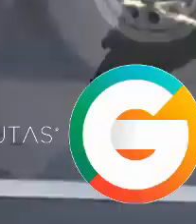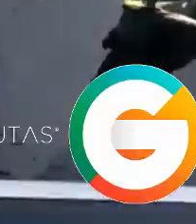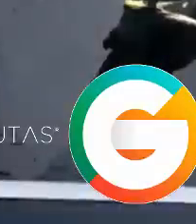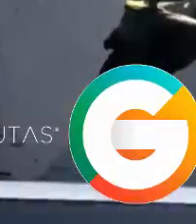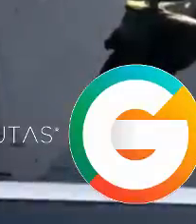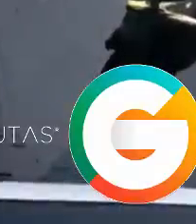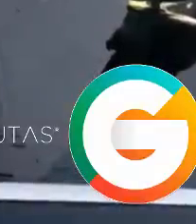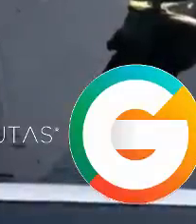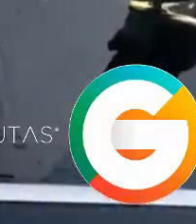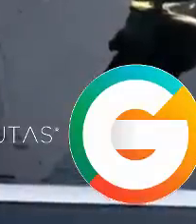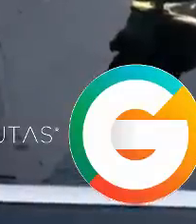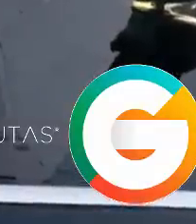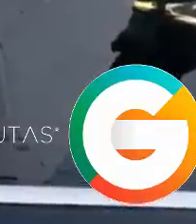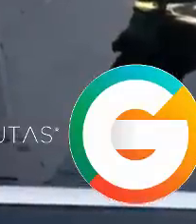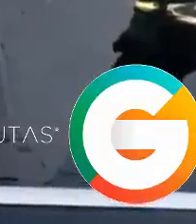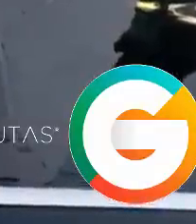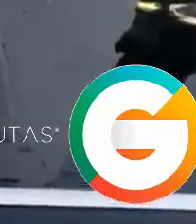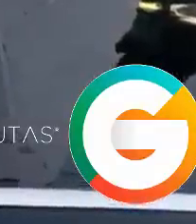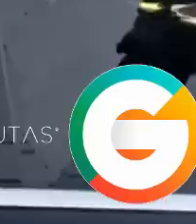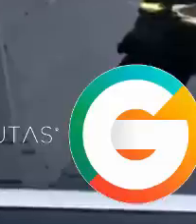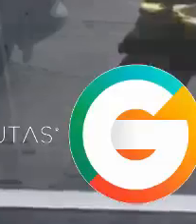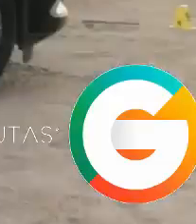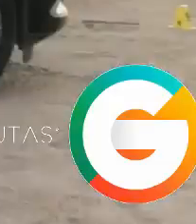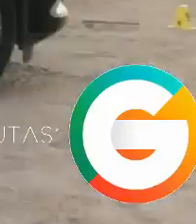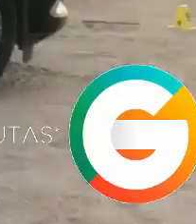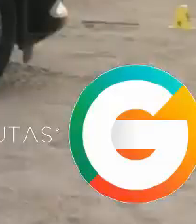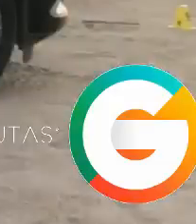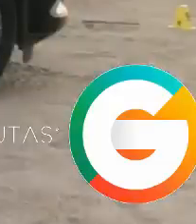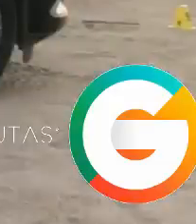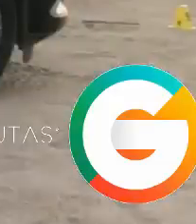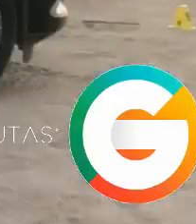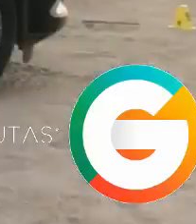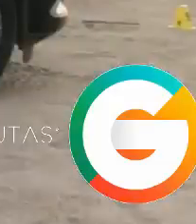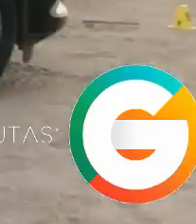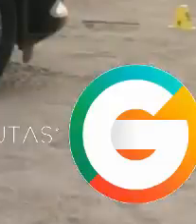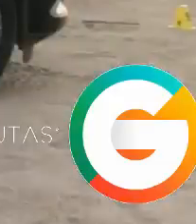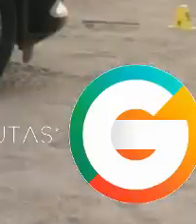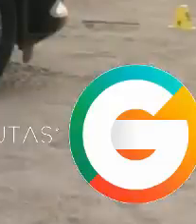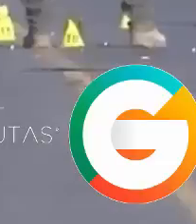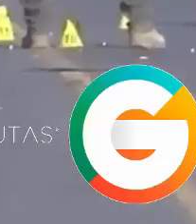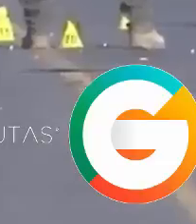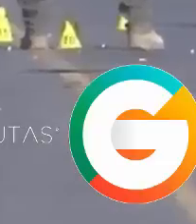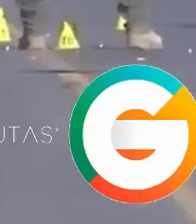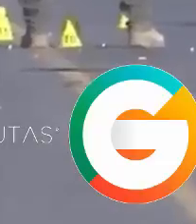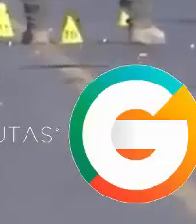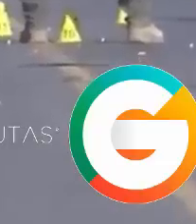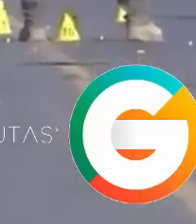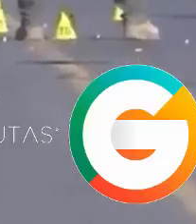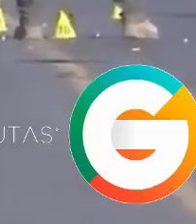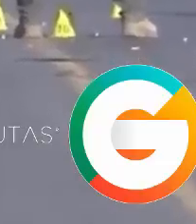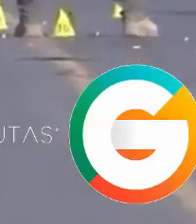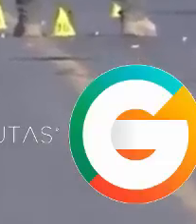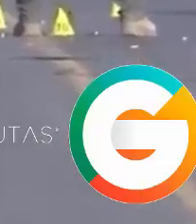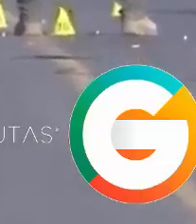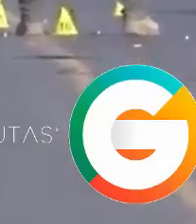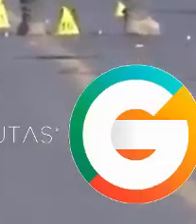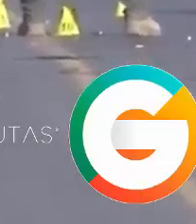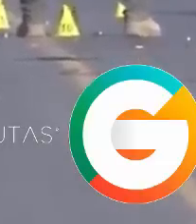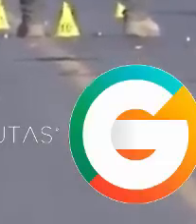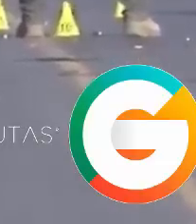tipo Racer, se usaron por lo menos 13 armas de fuego, largas y cortas, de las que no fue localizada ni una sola en el sitio donde se